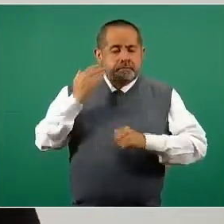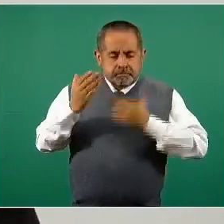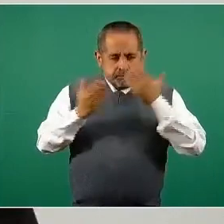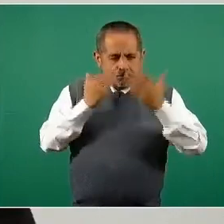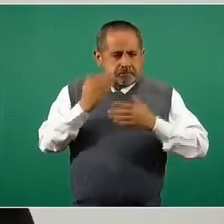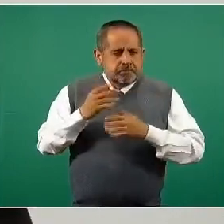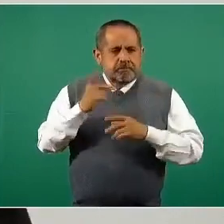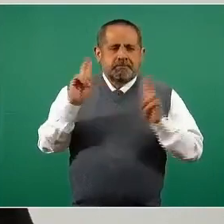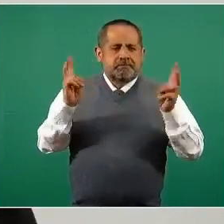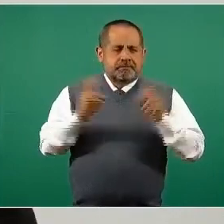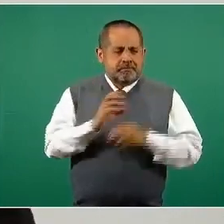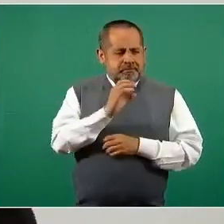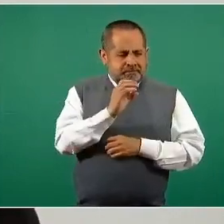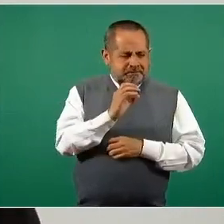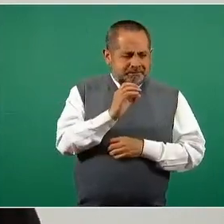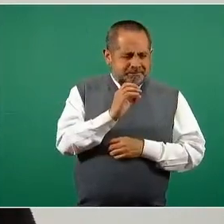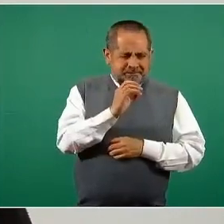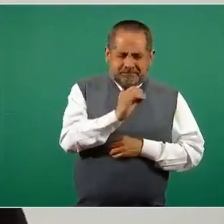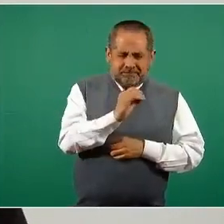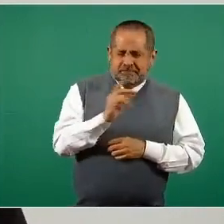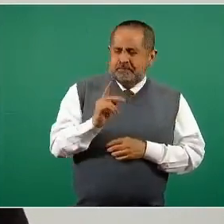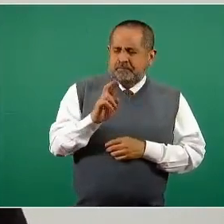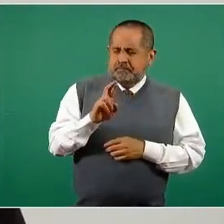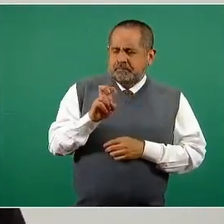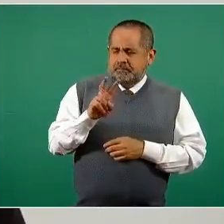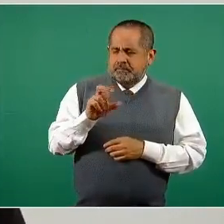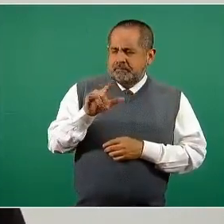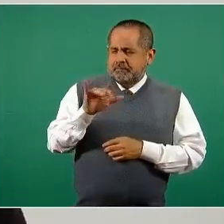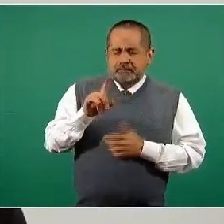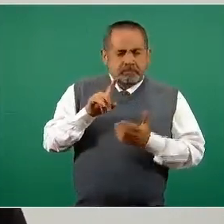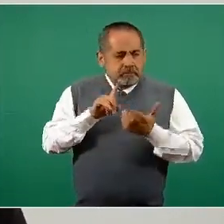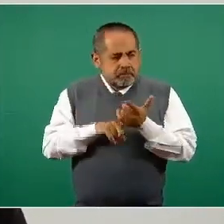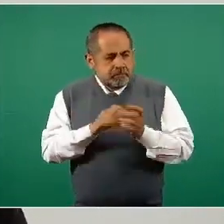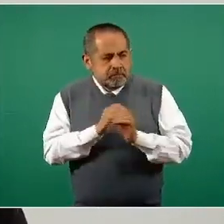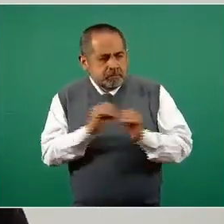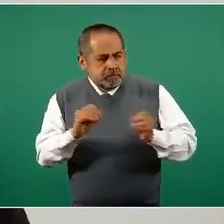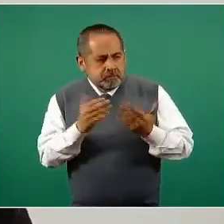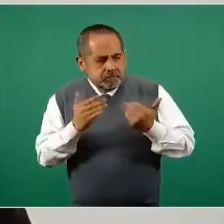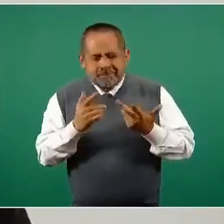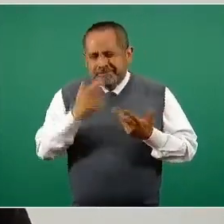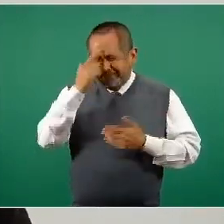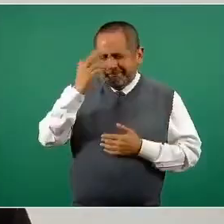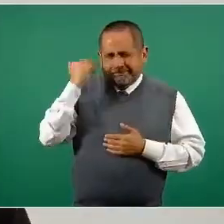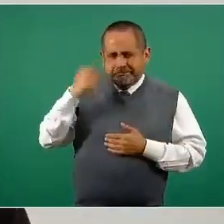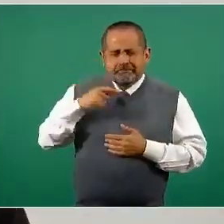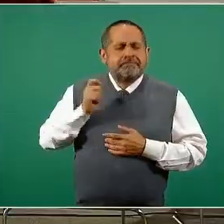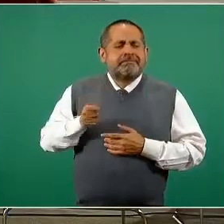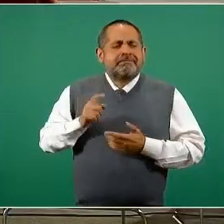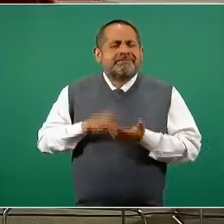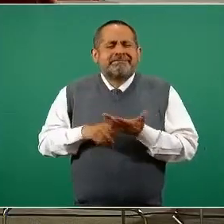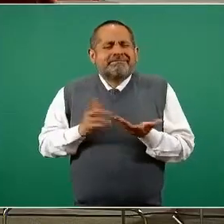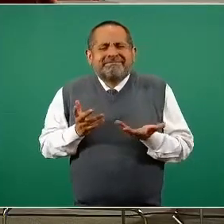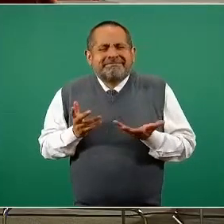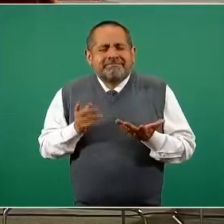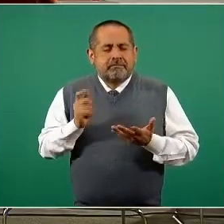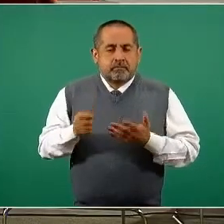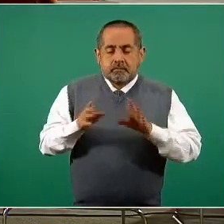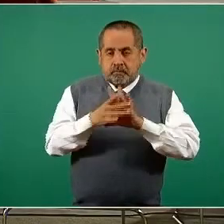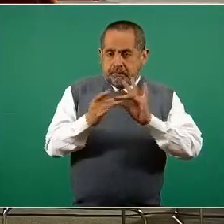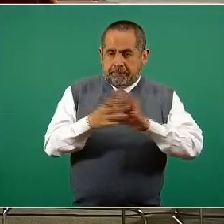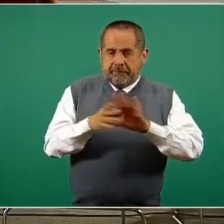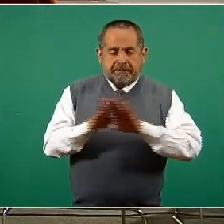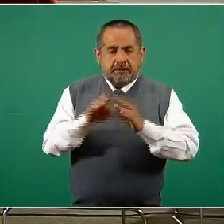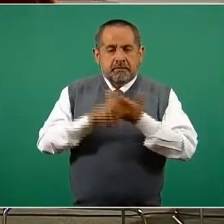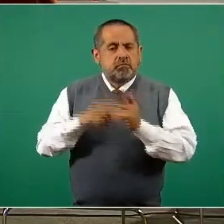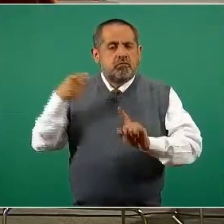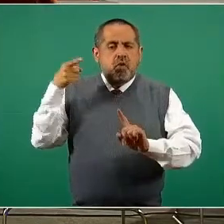de cero prevalencia, ¿sí? Prácticamente a inicios del último trimestre del 2020. Este estudio de cero prevalencia tenía